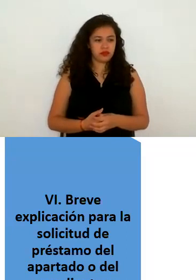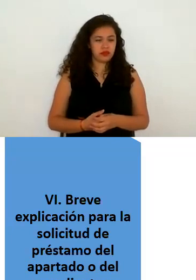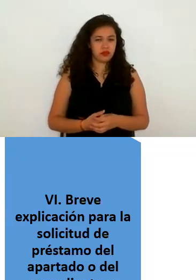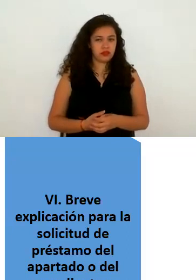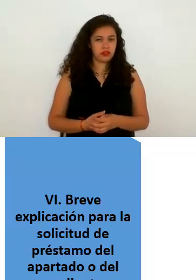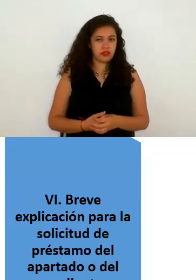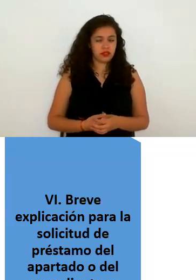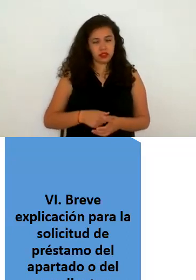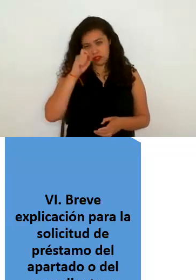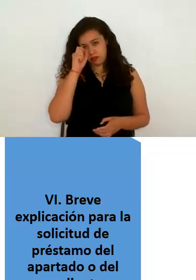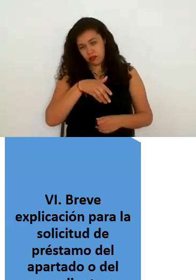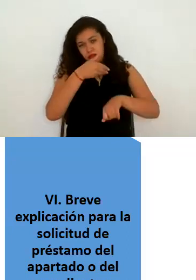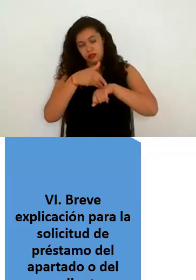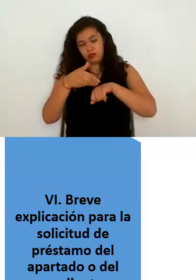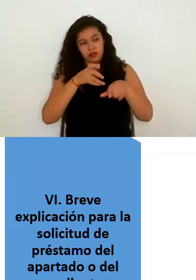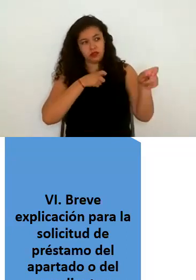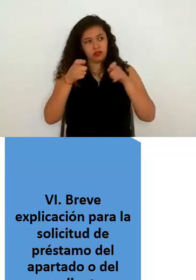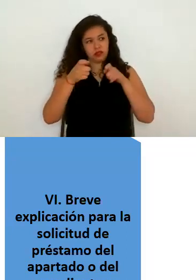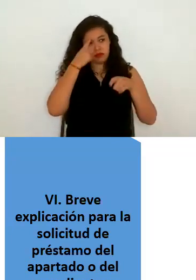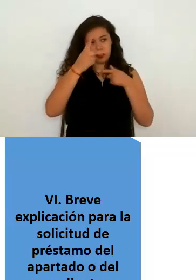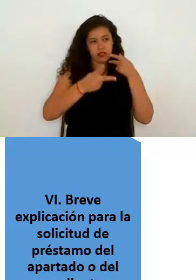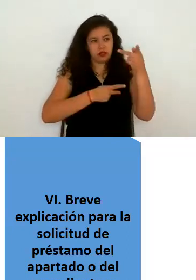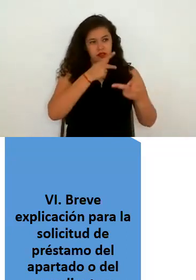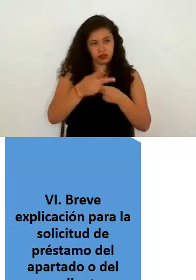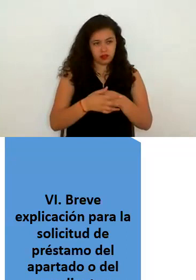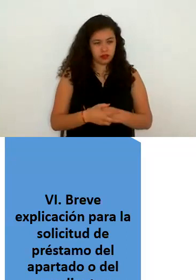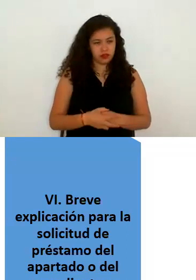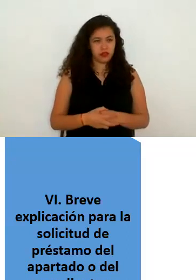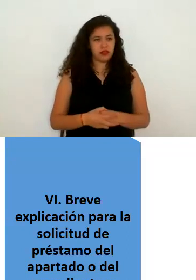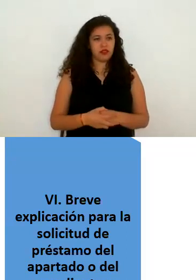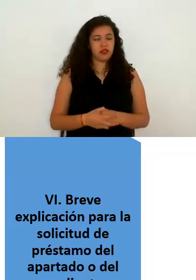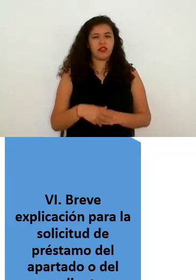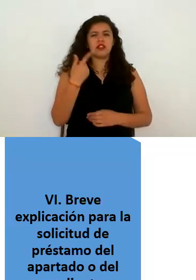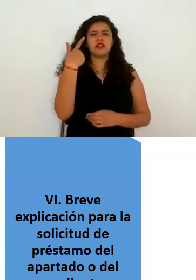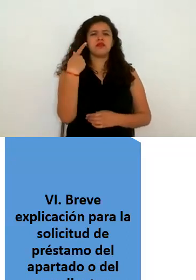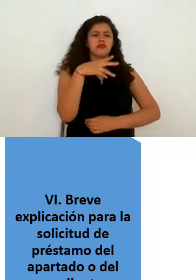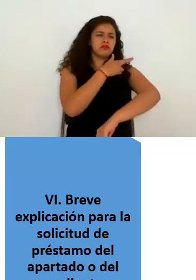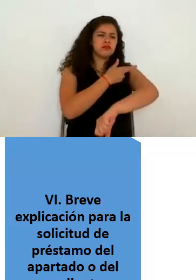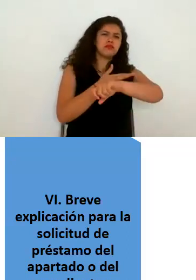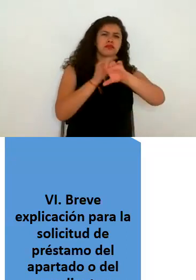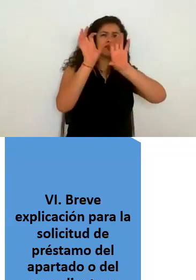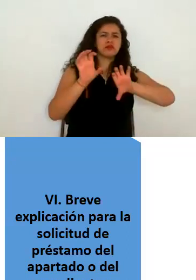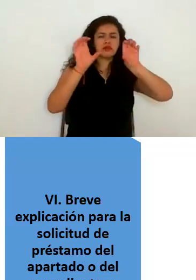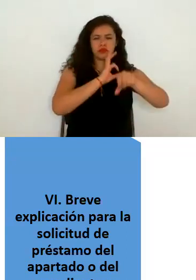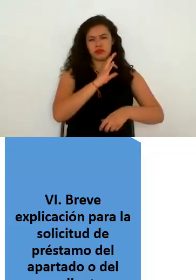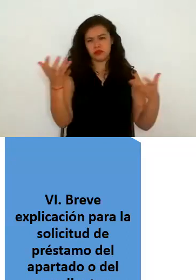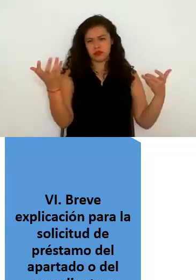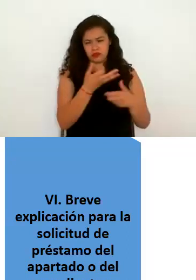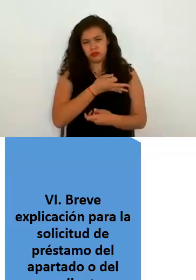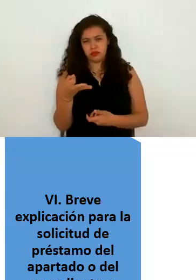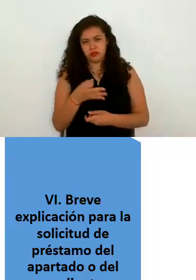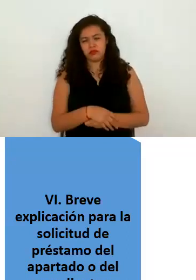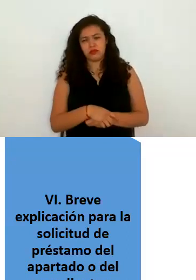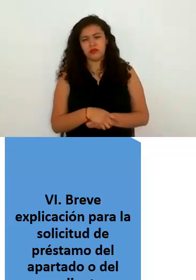un número de control de préstamos y hacer su registro electrónico, además de físico, porque aquí les